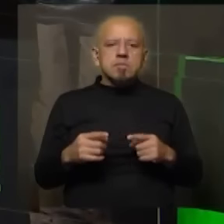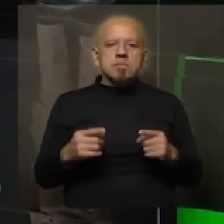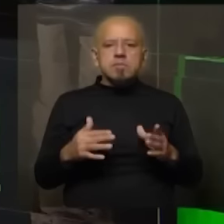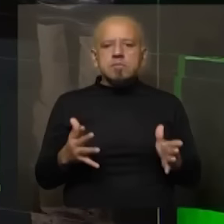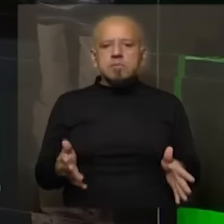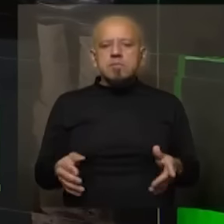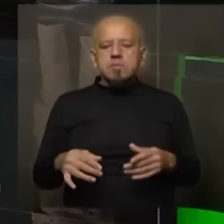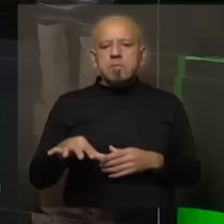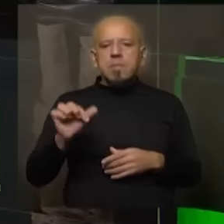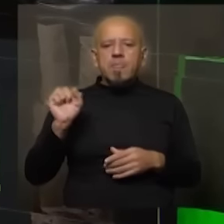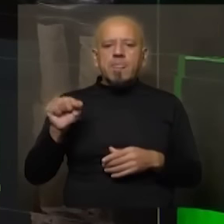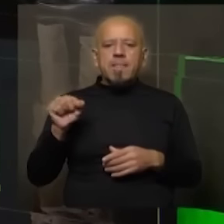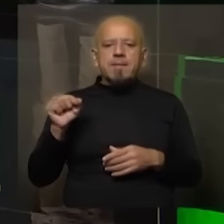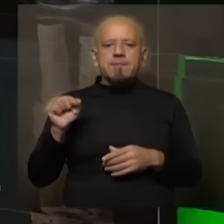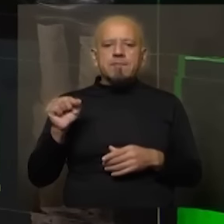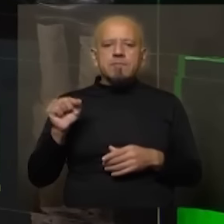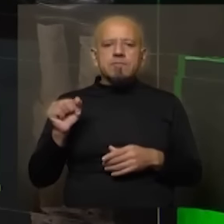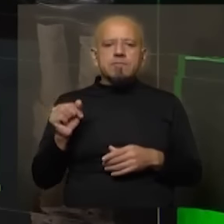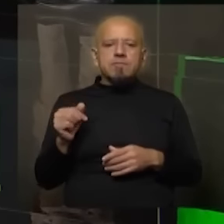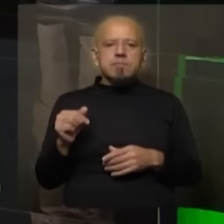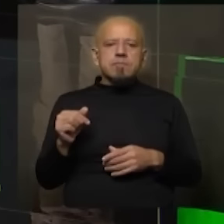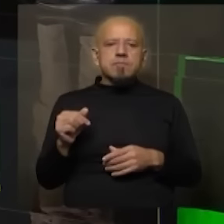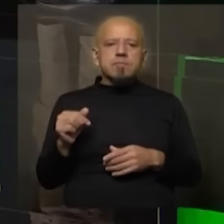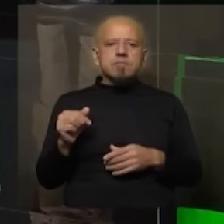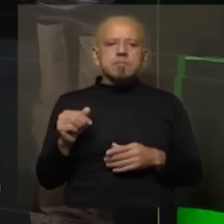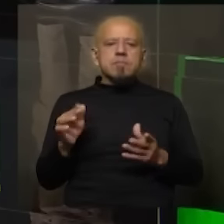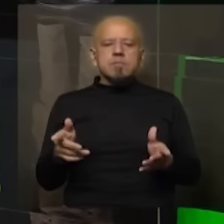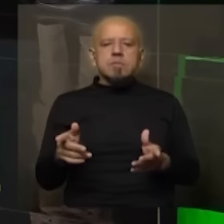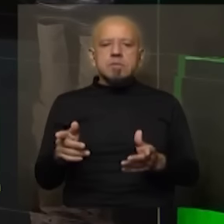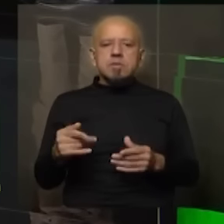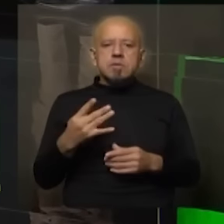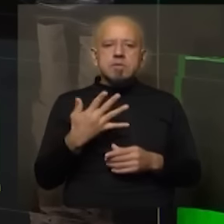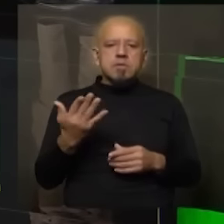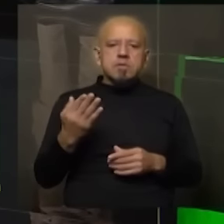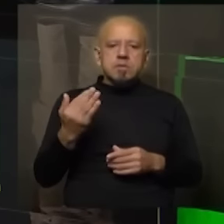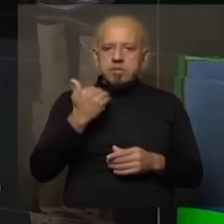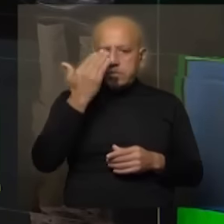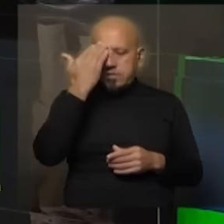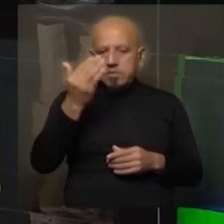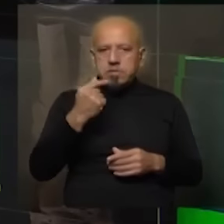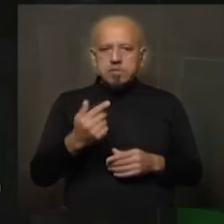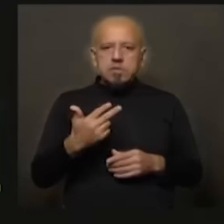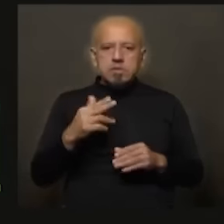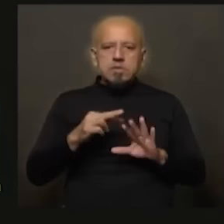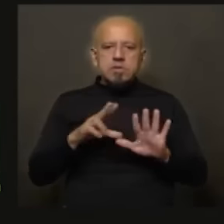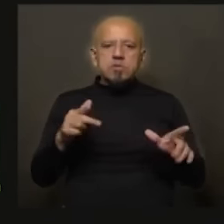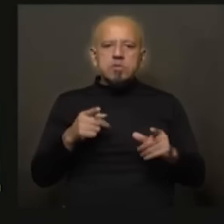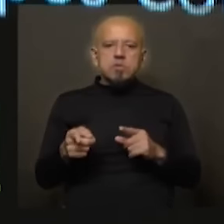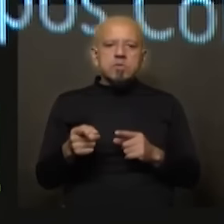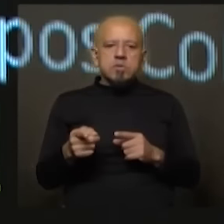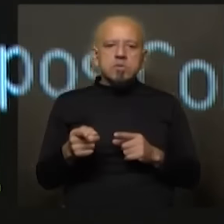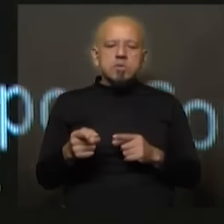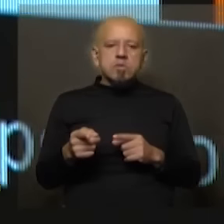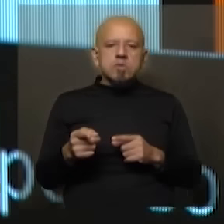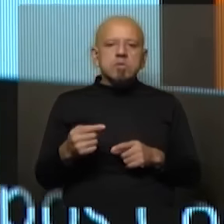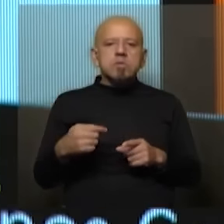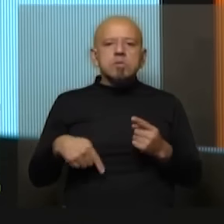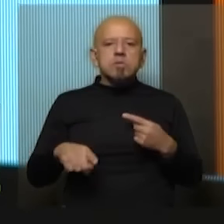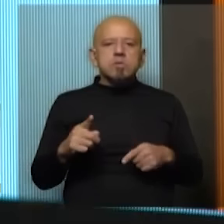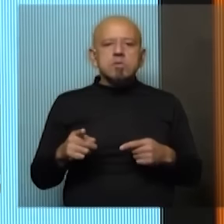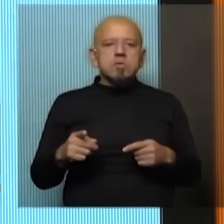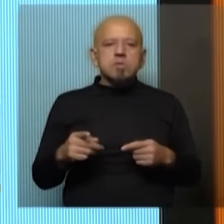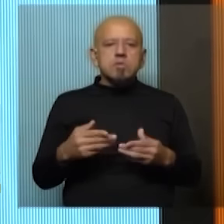realizada por la Usina de Percepción Ciudadana, 45 Frente Amplio, 38 los partidos de la coalición, se alinea con